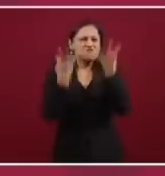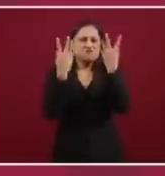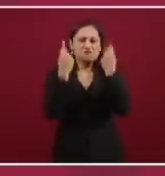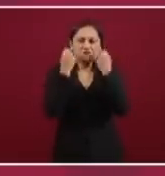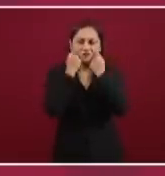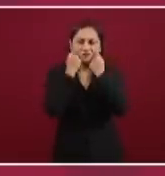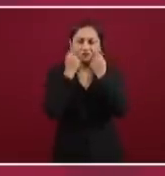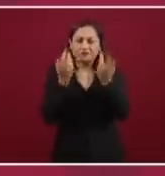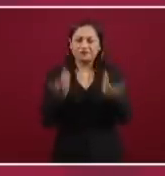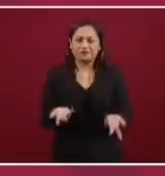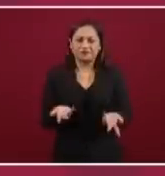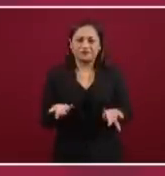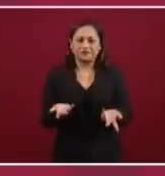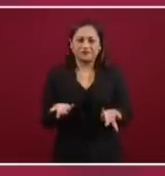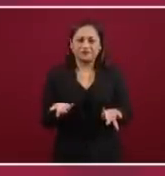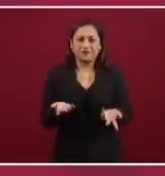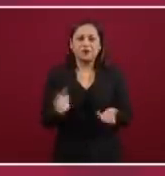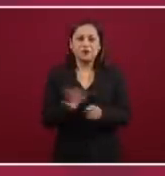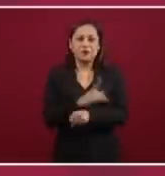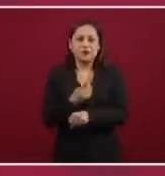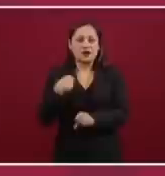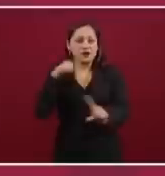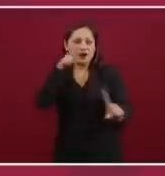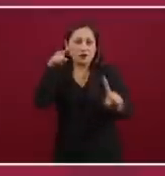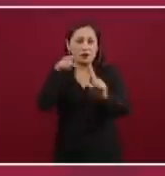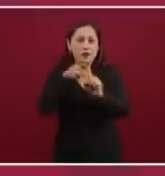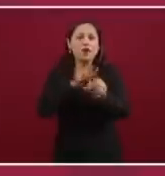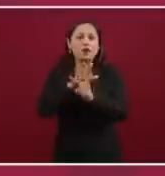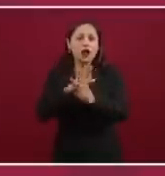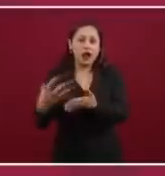Al final tenemos que ganar la guerra,